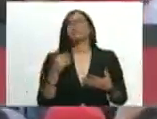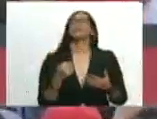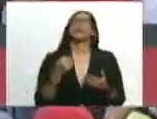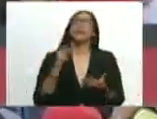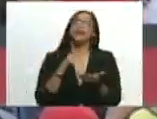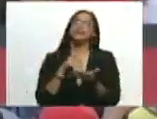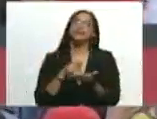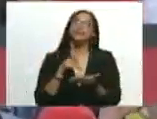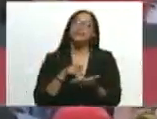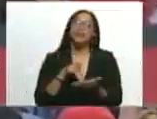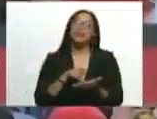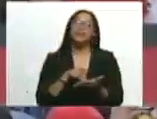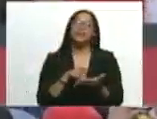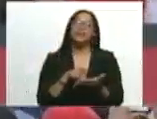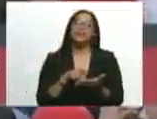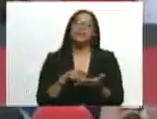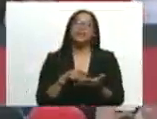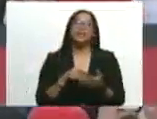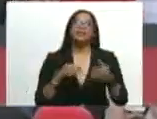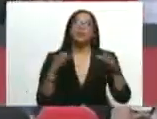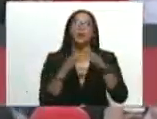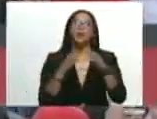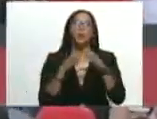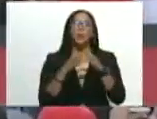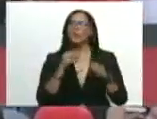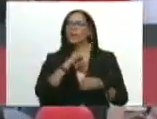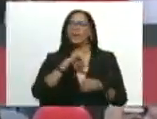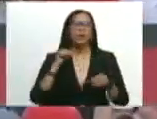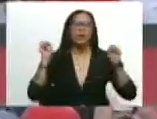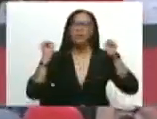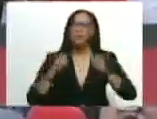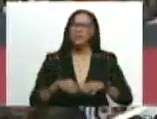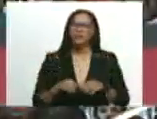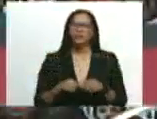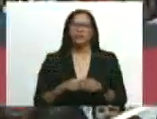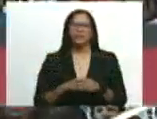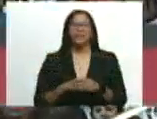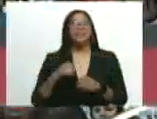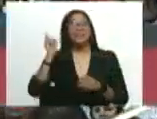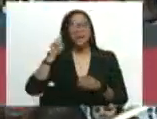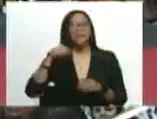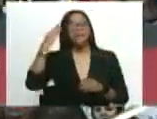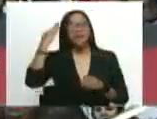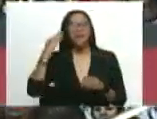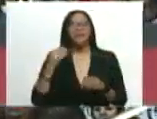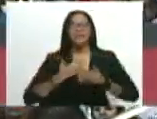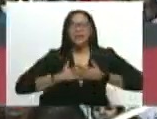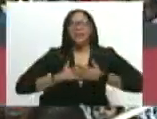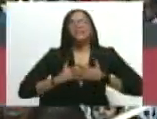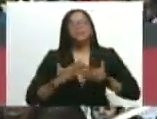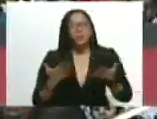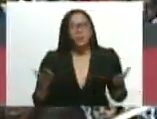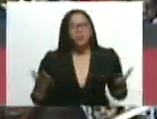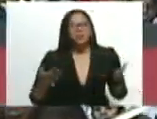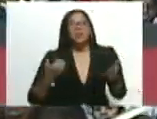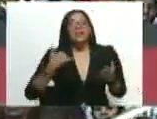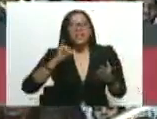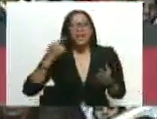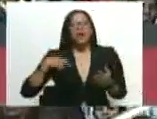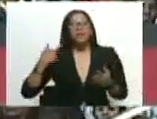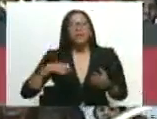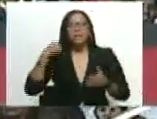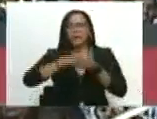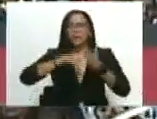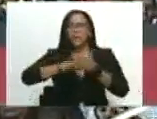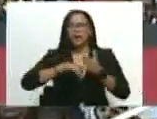existencia de eso de esos grupos que no se rinden pero también saber de la disposición que aún tienen para el combate